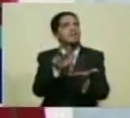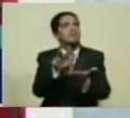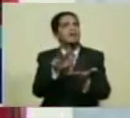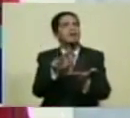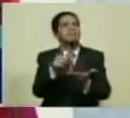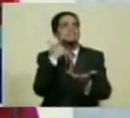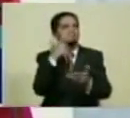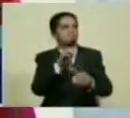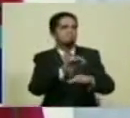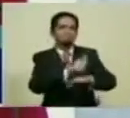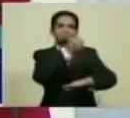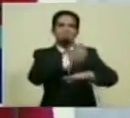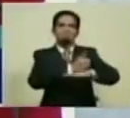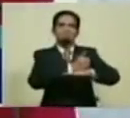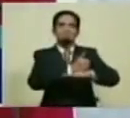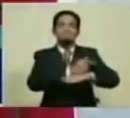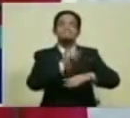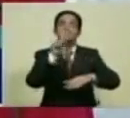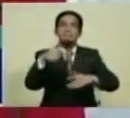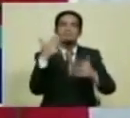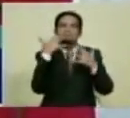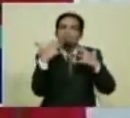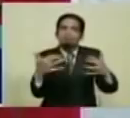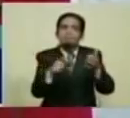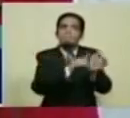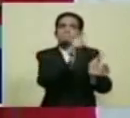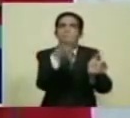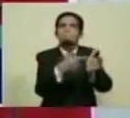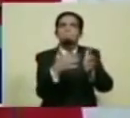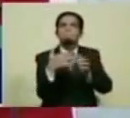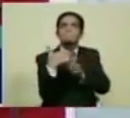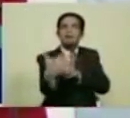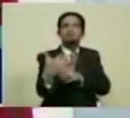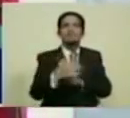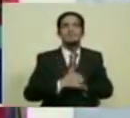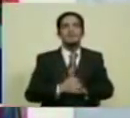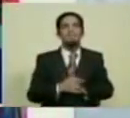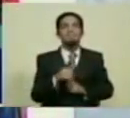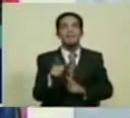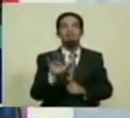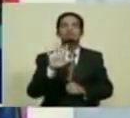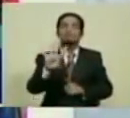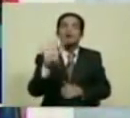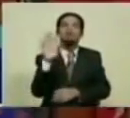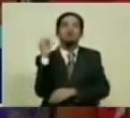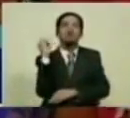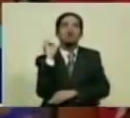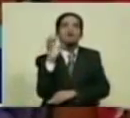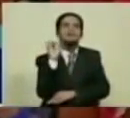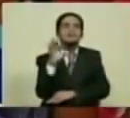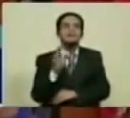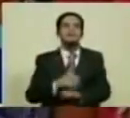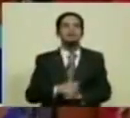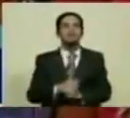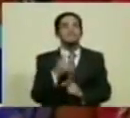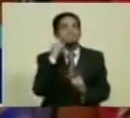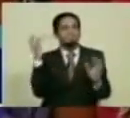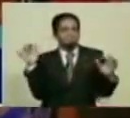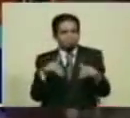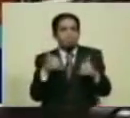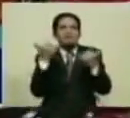por toda la dirección nacional, sino por todo el pleno de ese cuarto congreso del Partido Socialista Unido de Venezuela. Y aquí estamos,